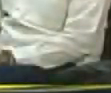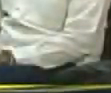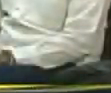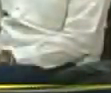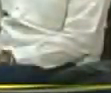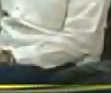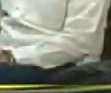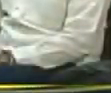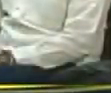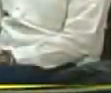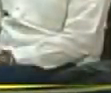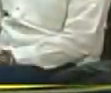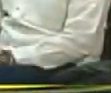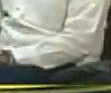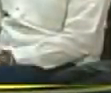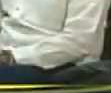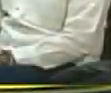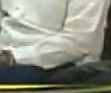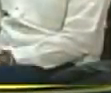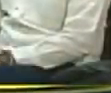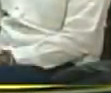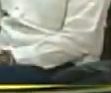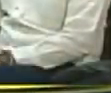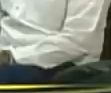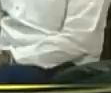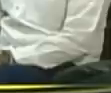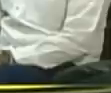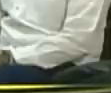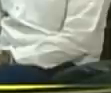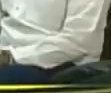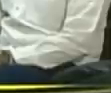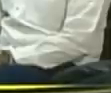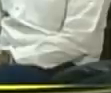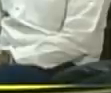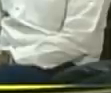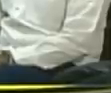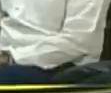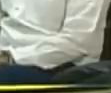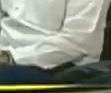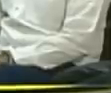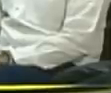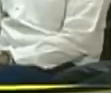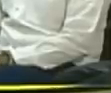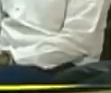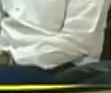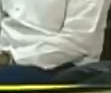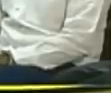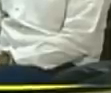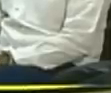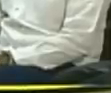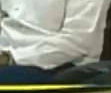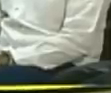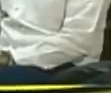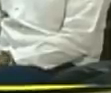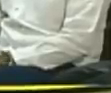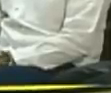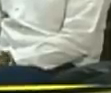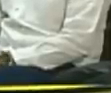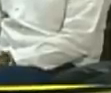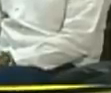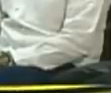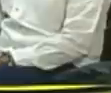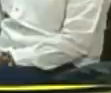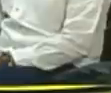presidente. Esta gestión se hizo posible a través de un crédito en el cual, bueno, tenemos 30 años cancelados en